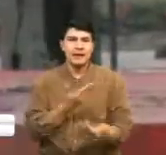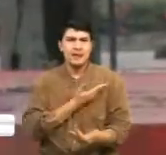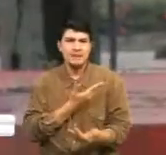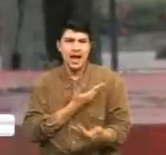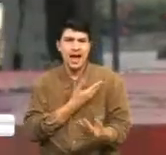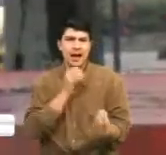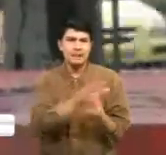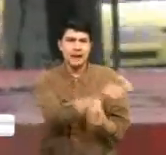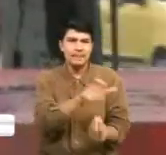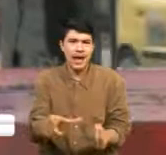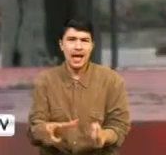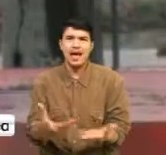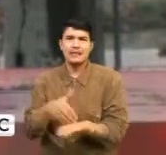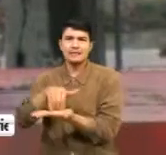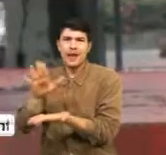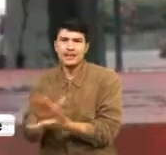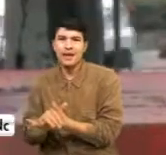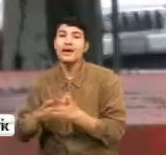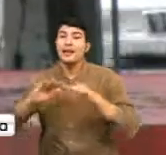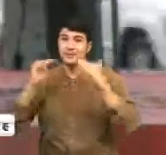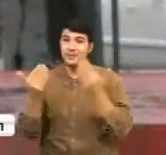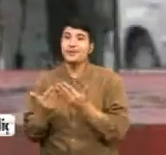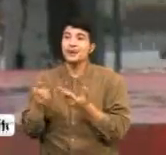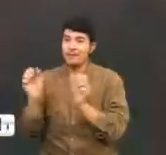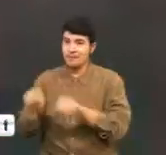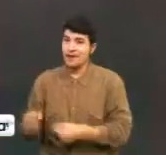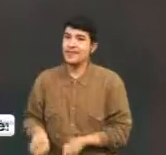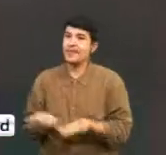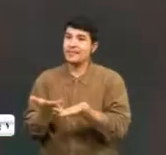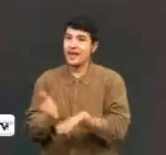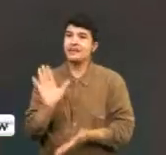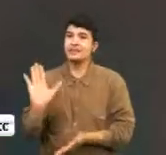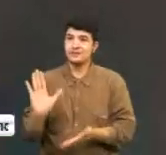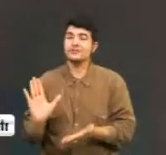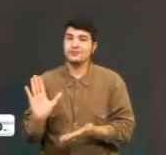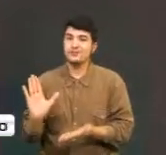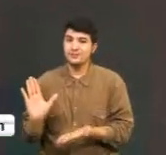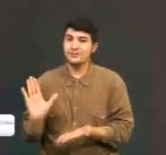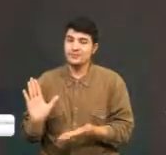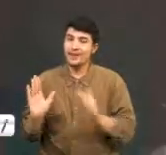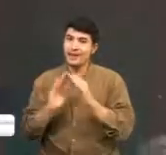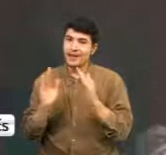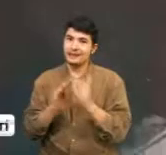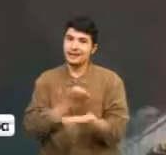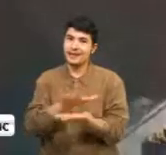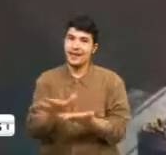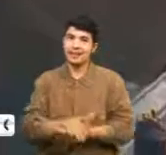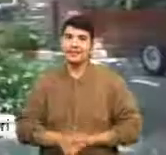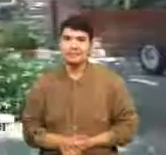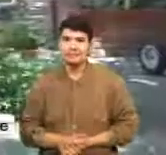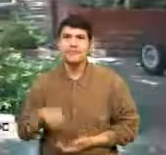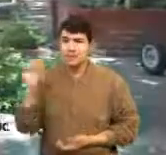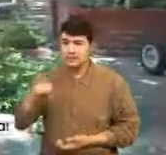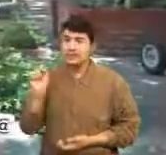víctimas del conflicto serán las comunidades que se van a priorizar para poder acceder precisamente a este subsidio de vivienda gratuita así